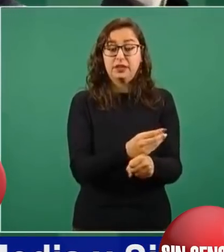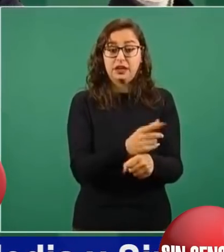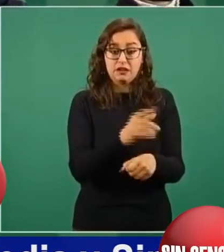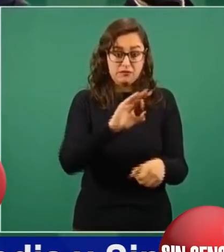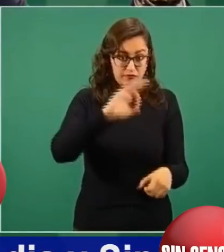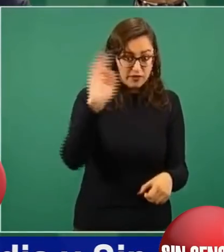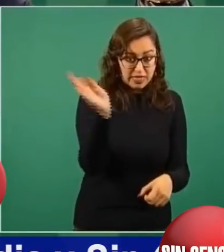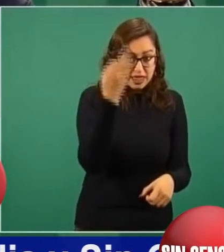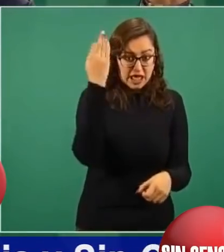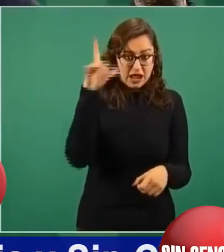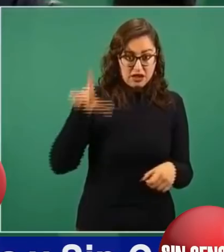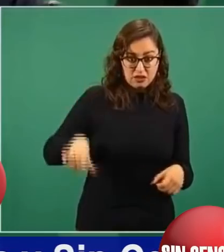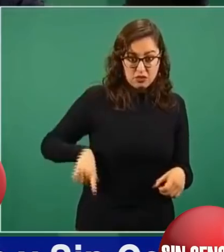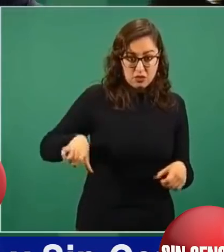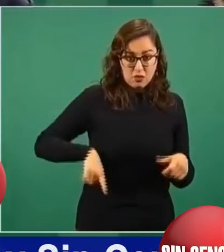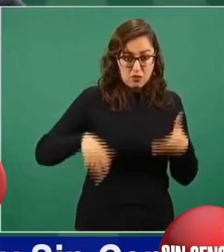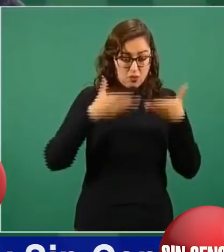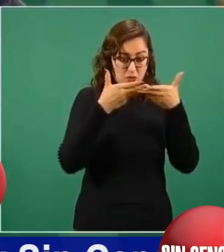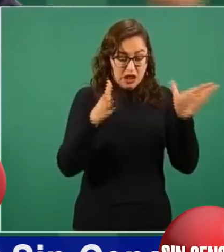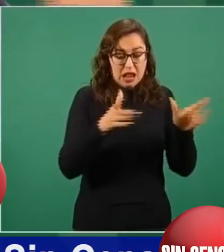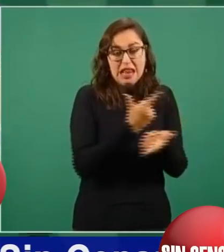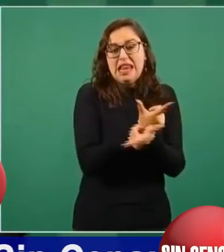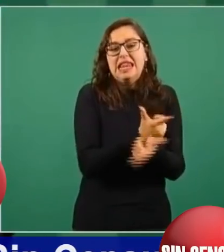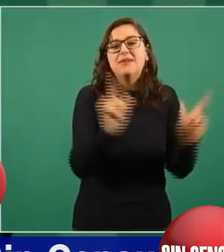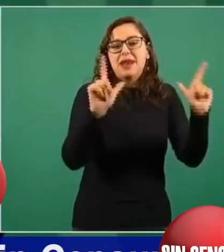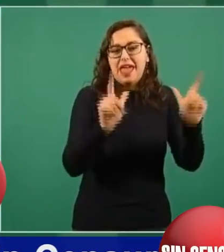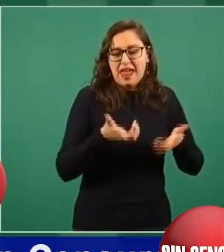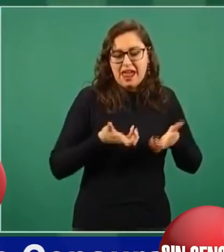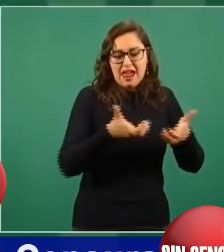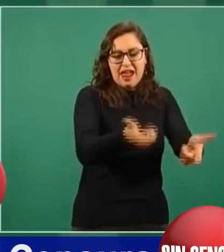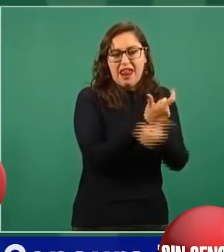públicas llamadas libres,